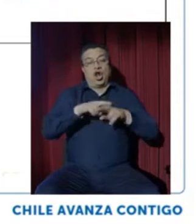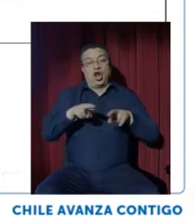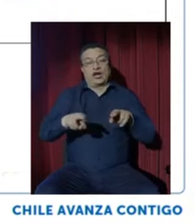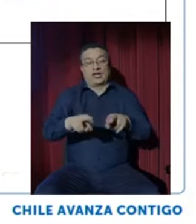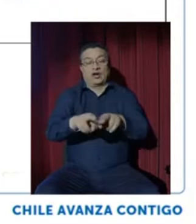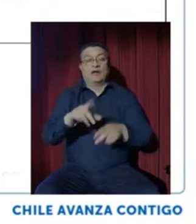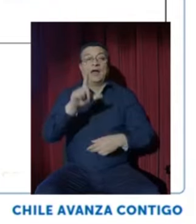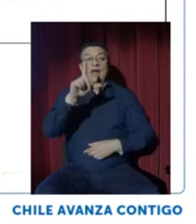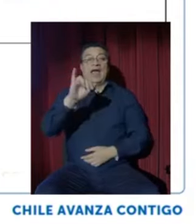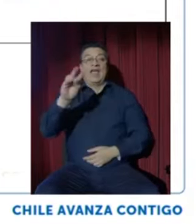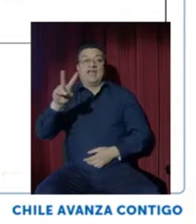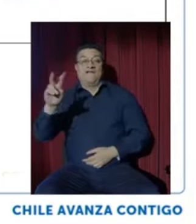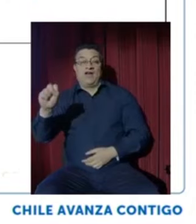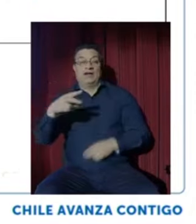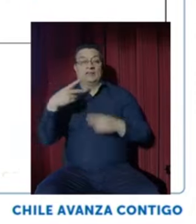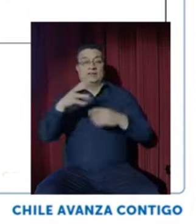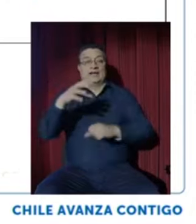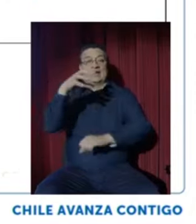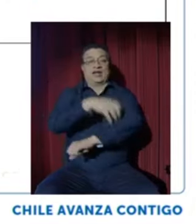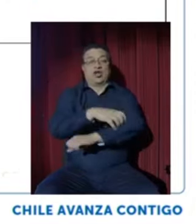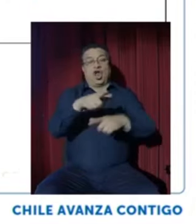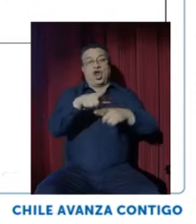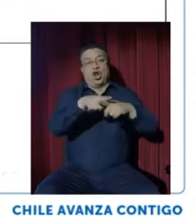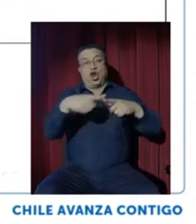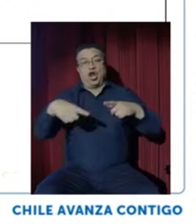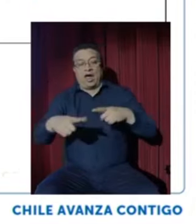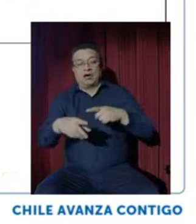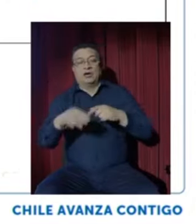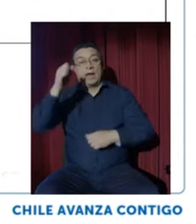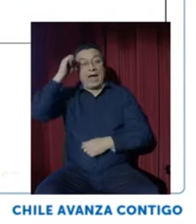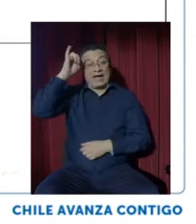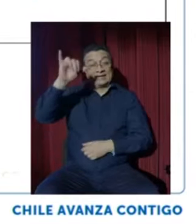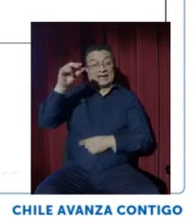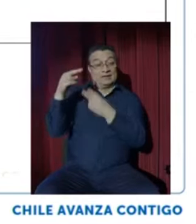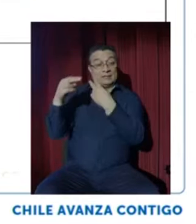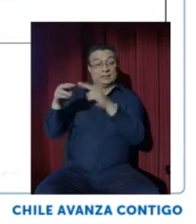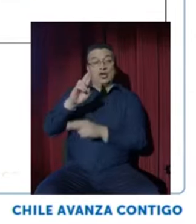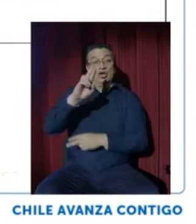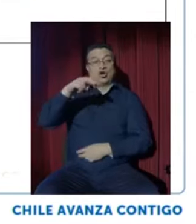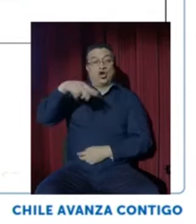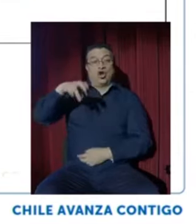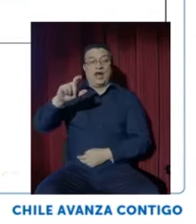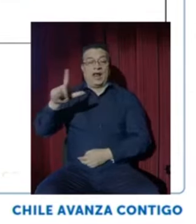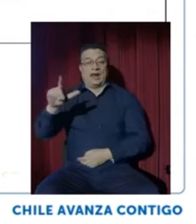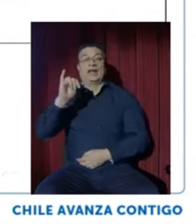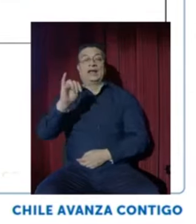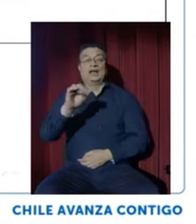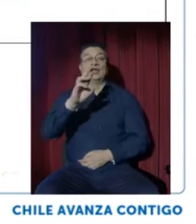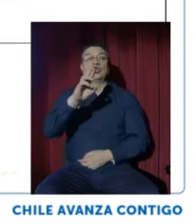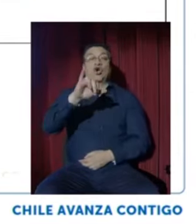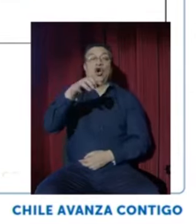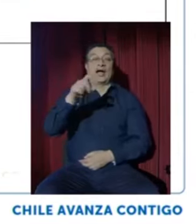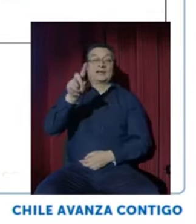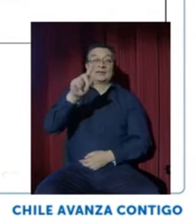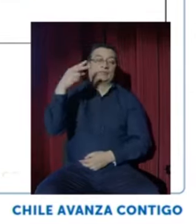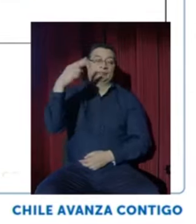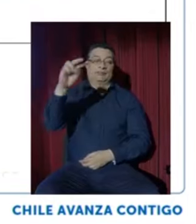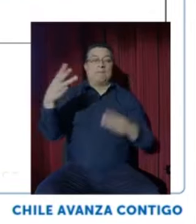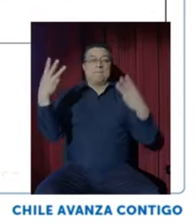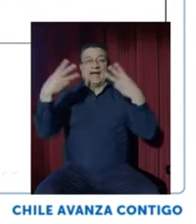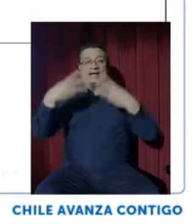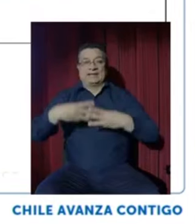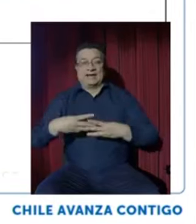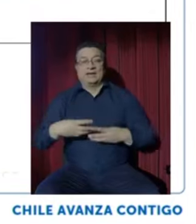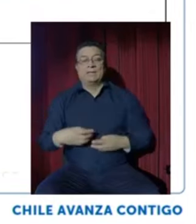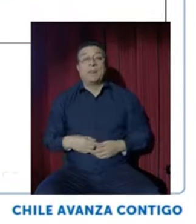Ángel Leiva de la región de los lagos de la región de ién Don Ronald Valenzuela y Don Arturo rojas de la región de Magallanes